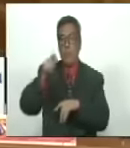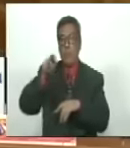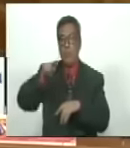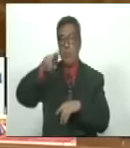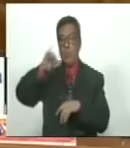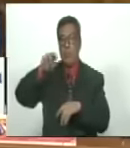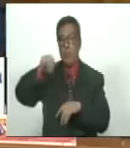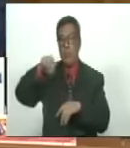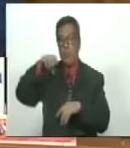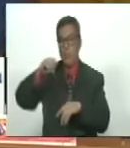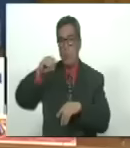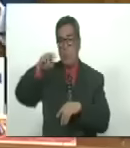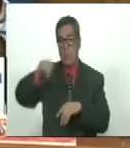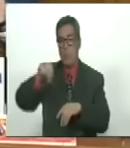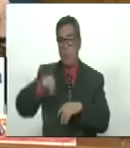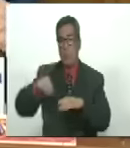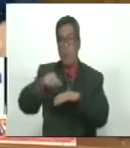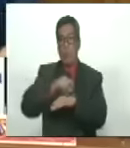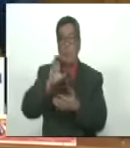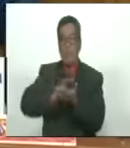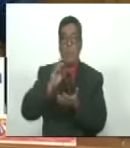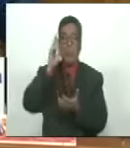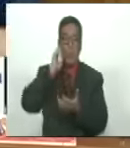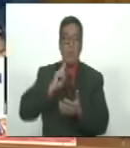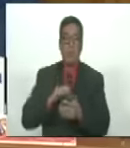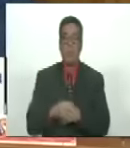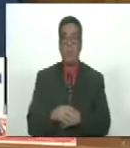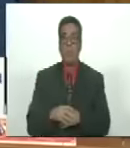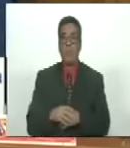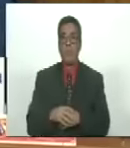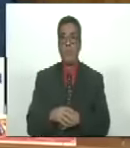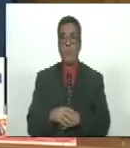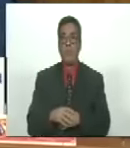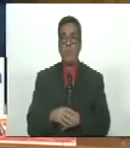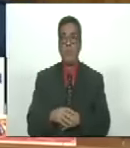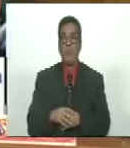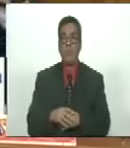Tumeremo, municipio Cifontes del estado Bolívar.